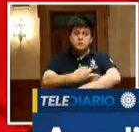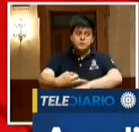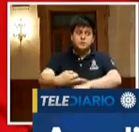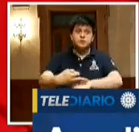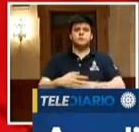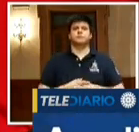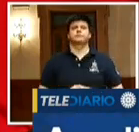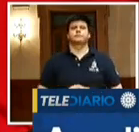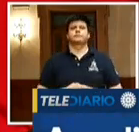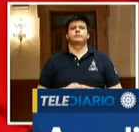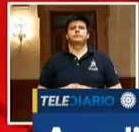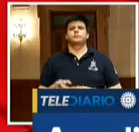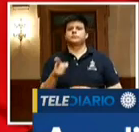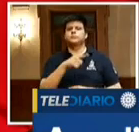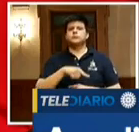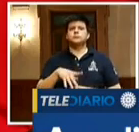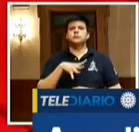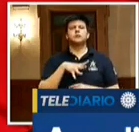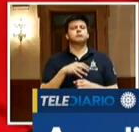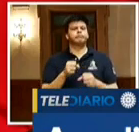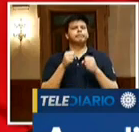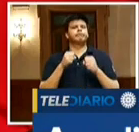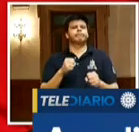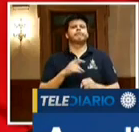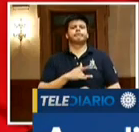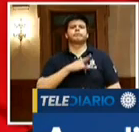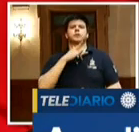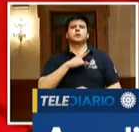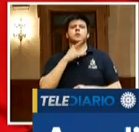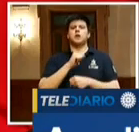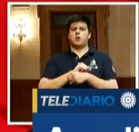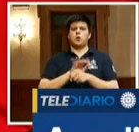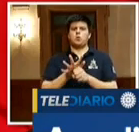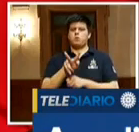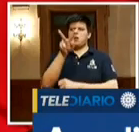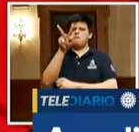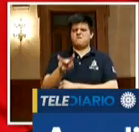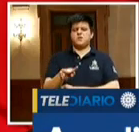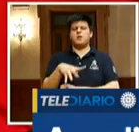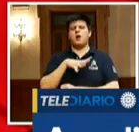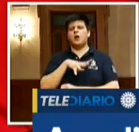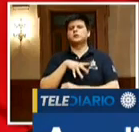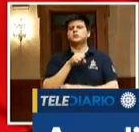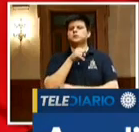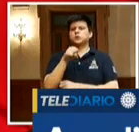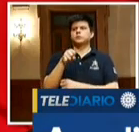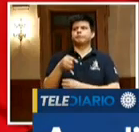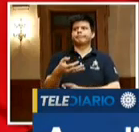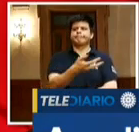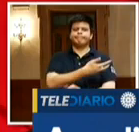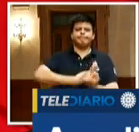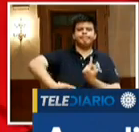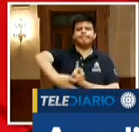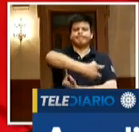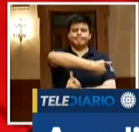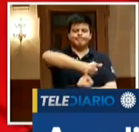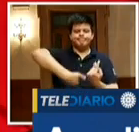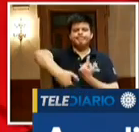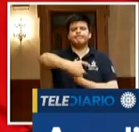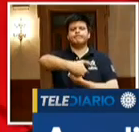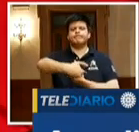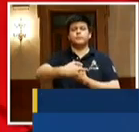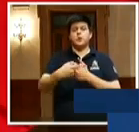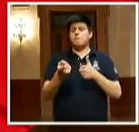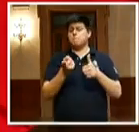las que ellos están segurísimo que el colíder real que existe y que está entre nosotros el